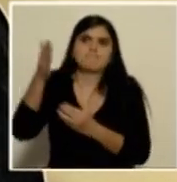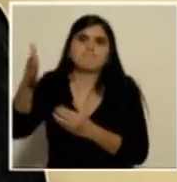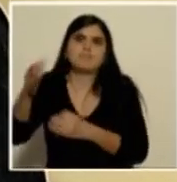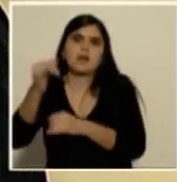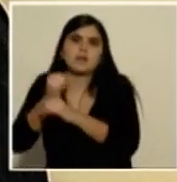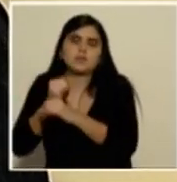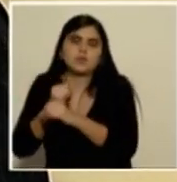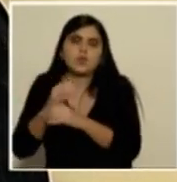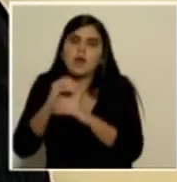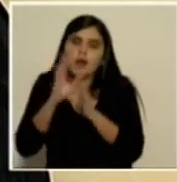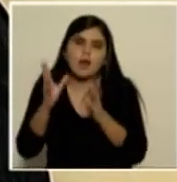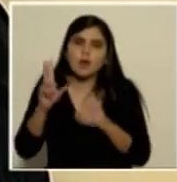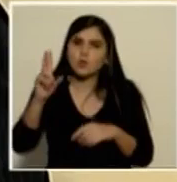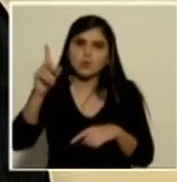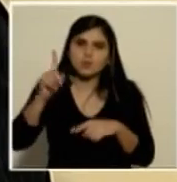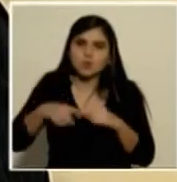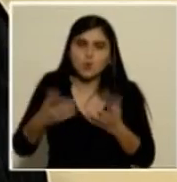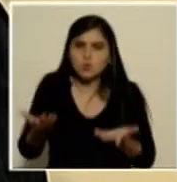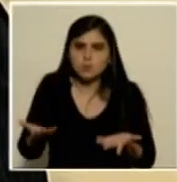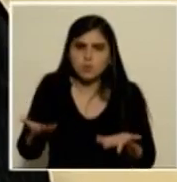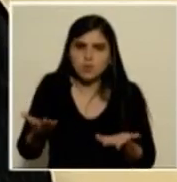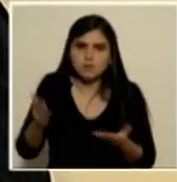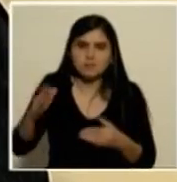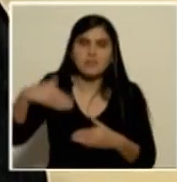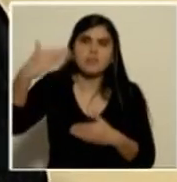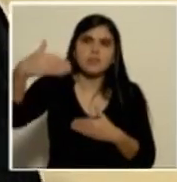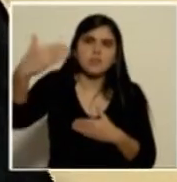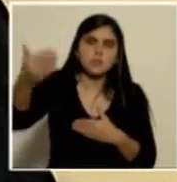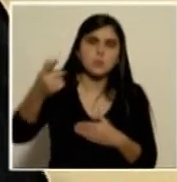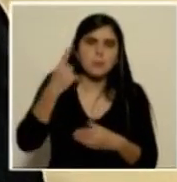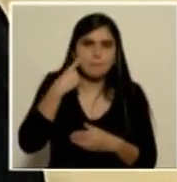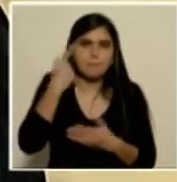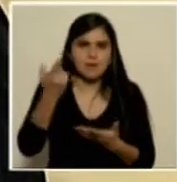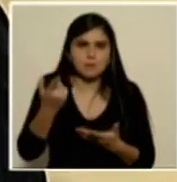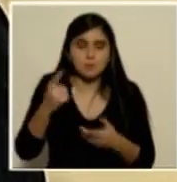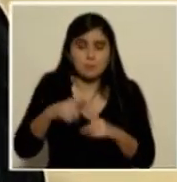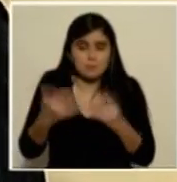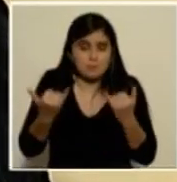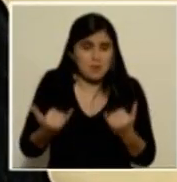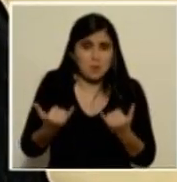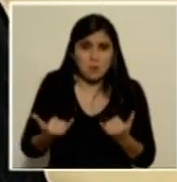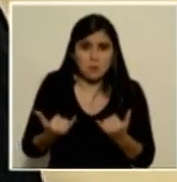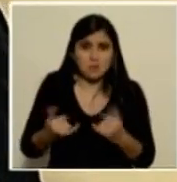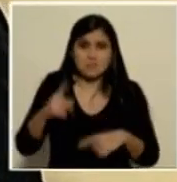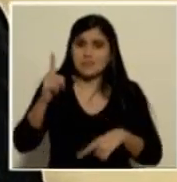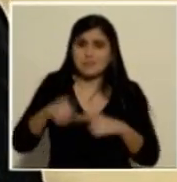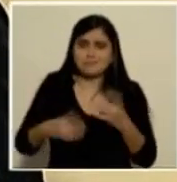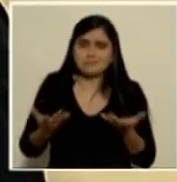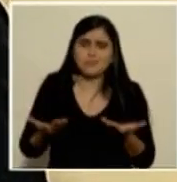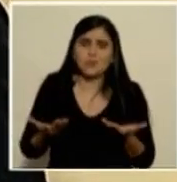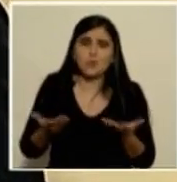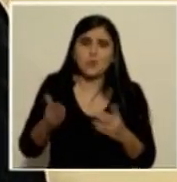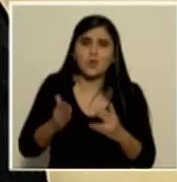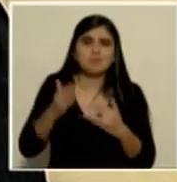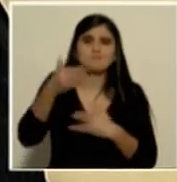la reanudación. Pues en su momento se verá conforme avance la pandemia, pero es claro que bajo las condiciones que tenemos sería lo menos